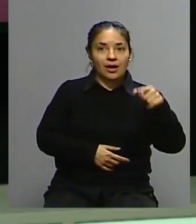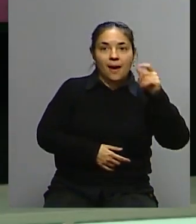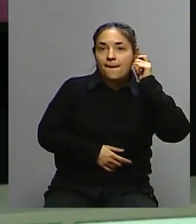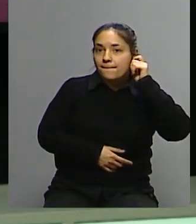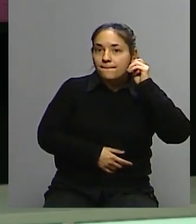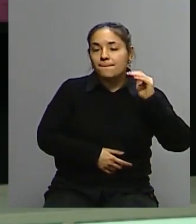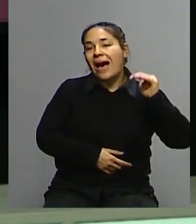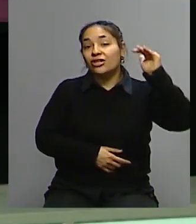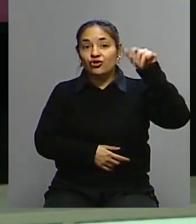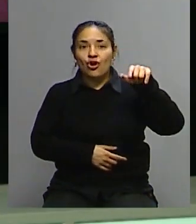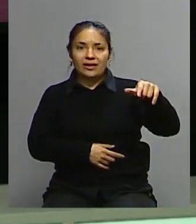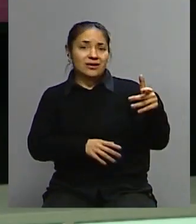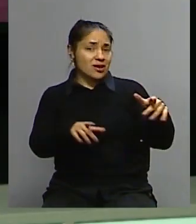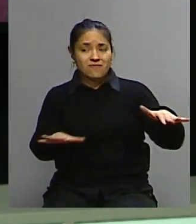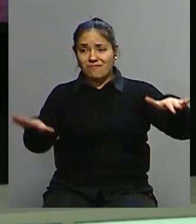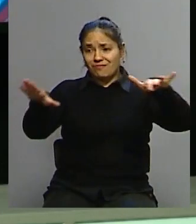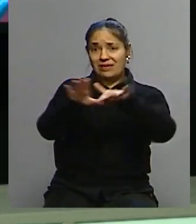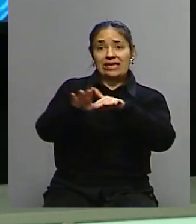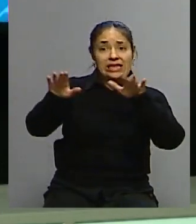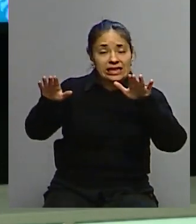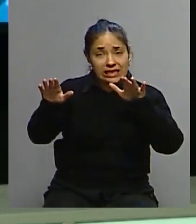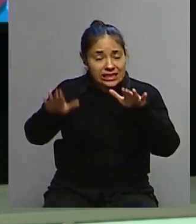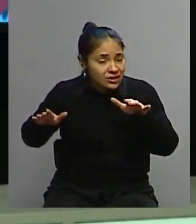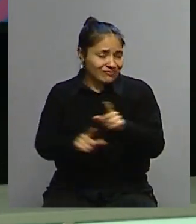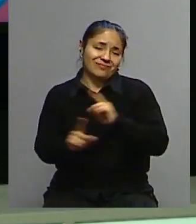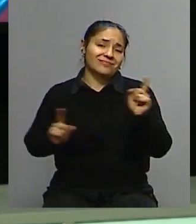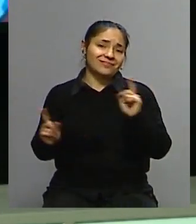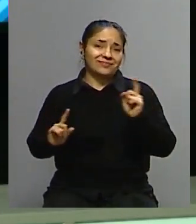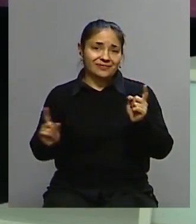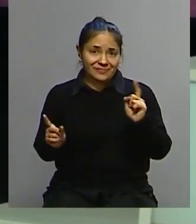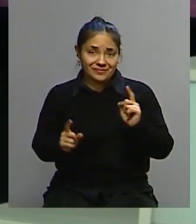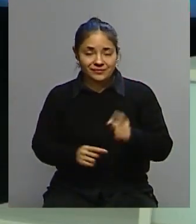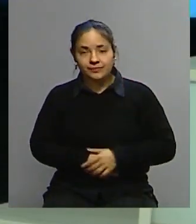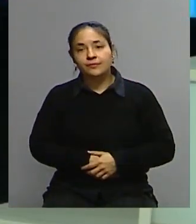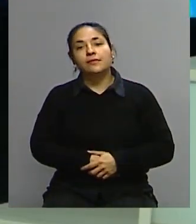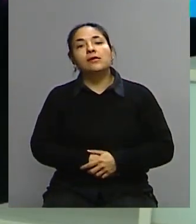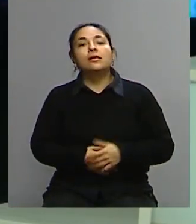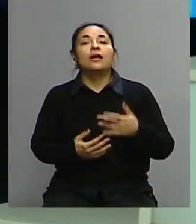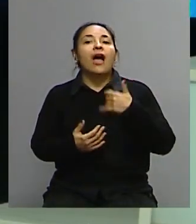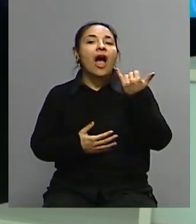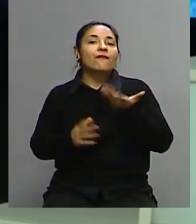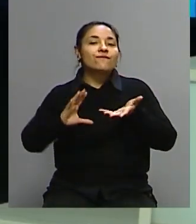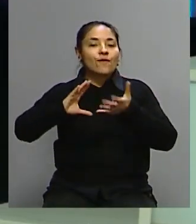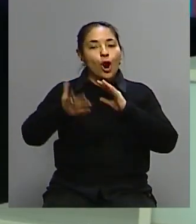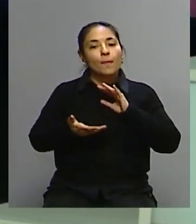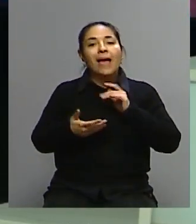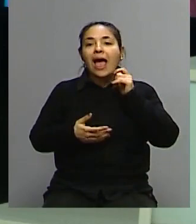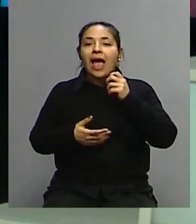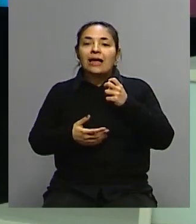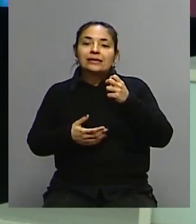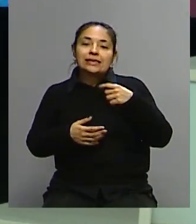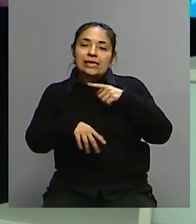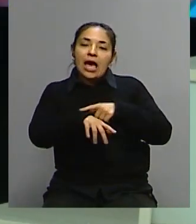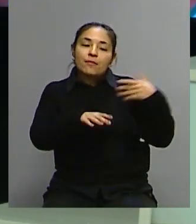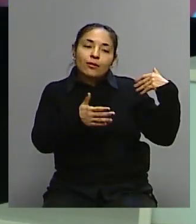esa situación de ninguna manera. Sí. Estaba leyendo un informe que hablaba de que hay distintos tipos de envejecimiento, ¿no? Hay algunos, y esto